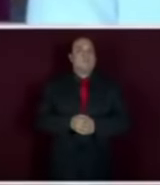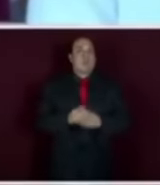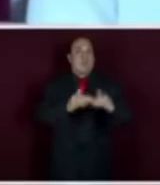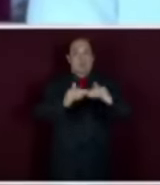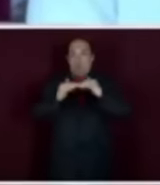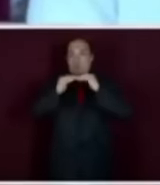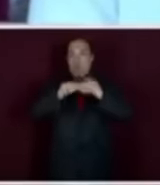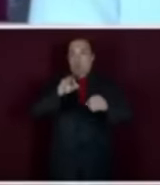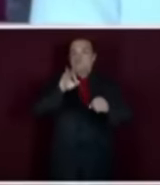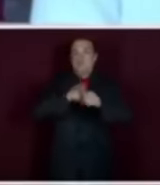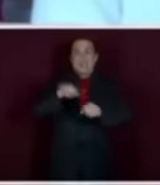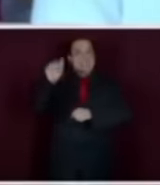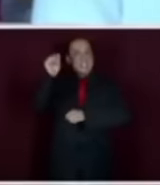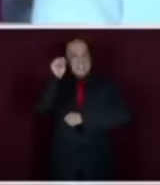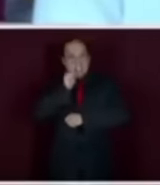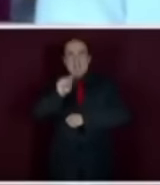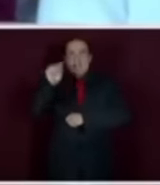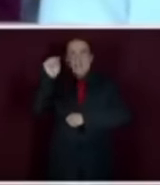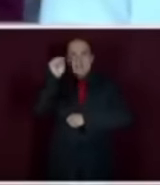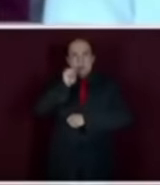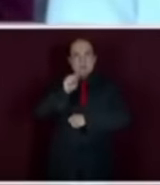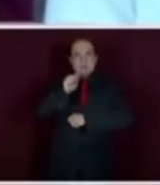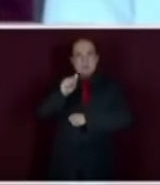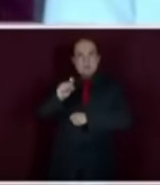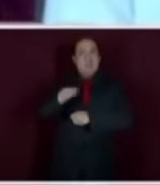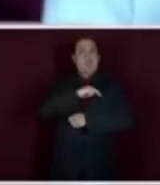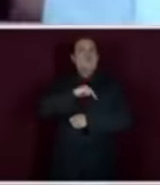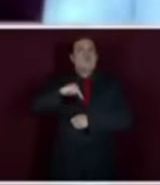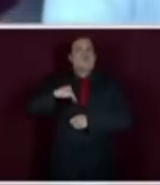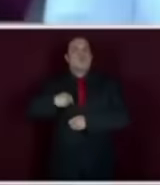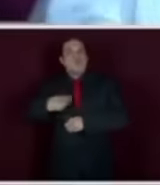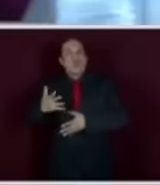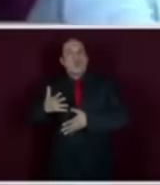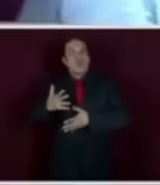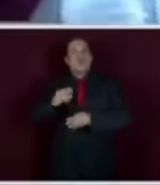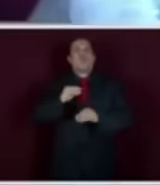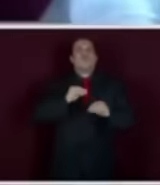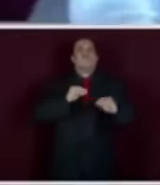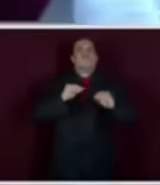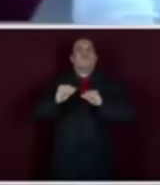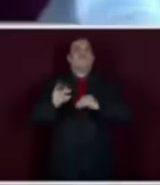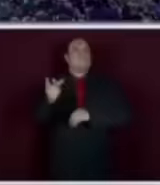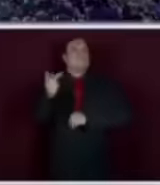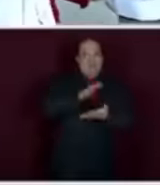democracia siempre ha estado del lado de nuestro movimiento.